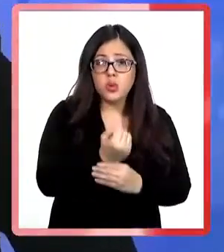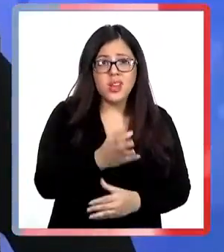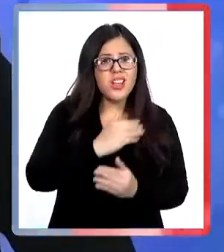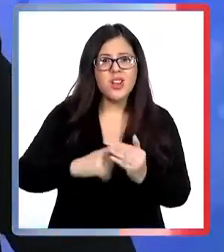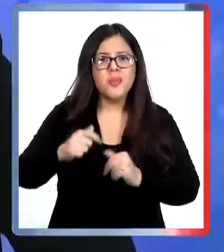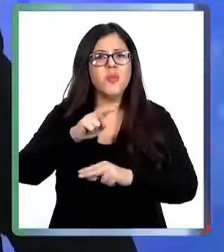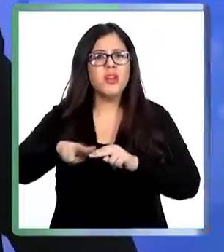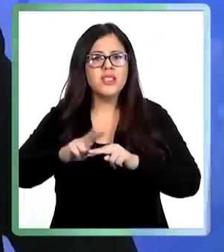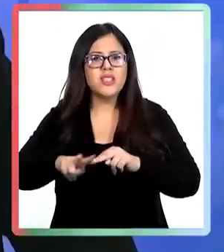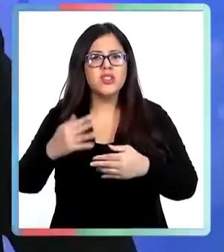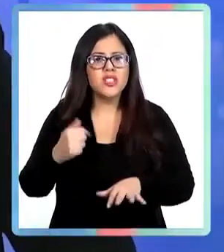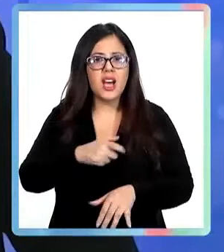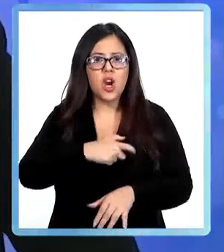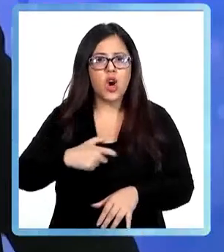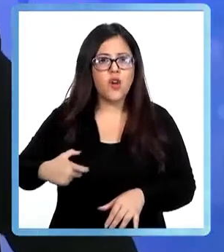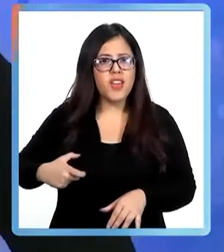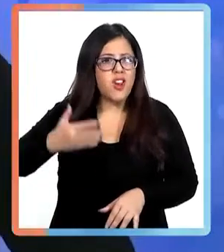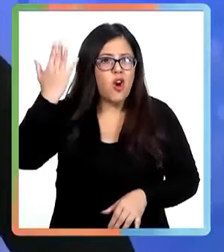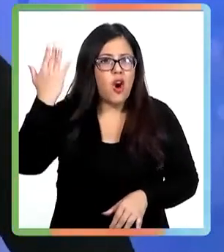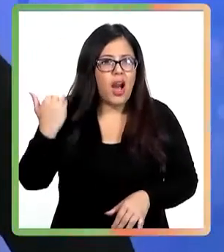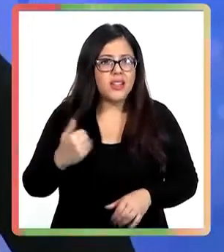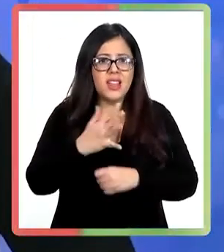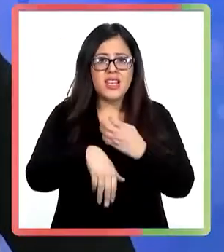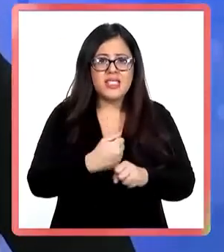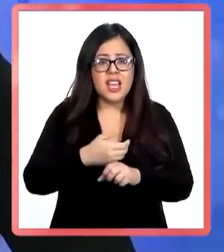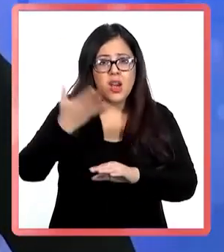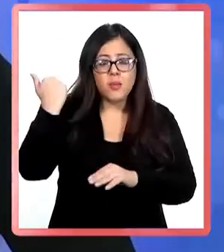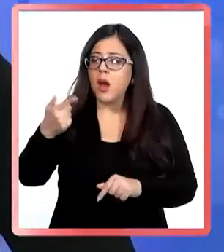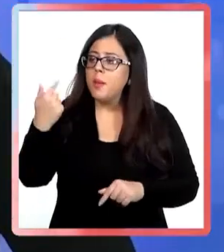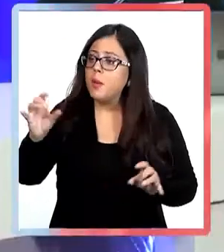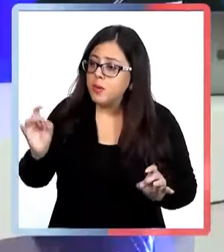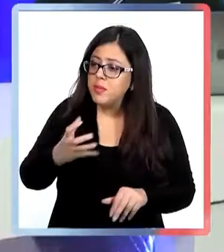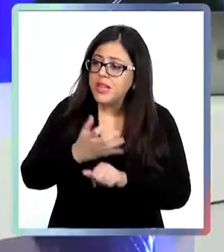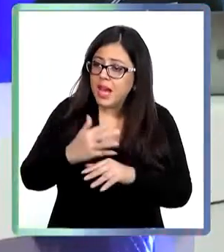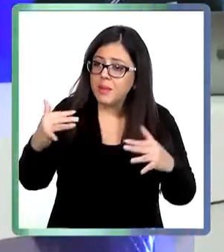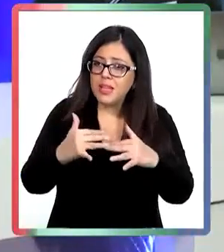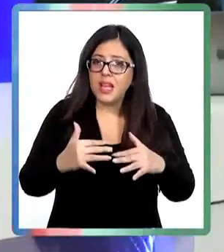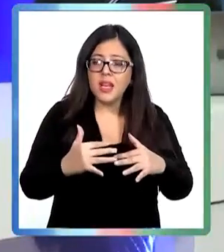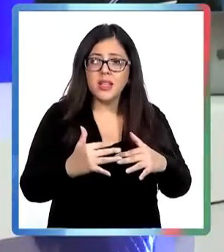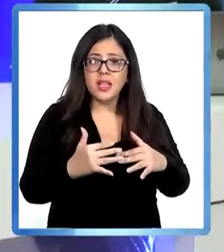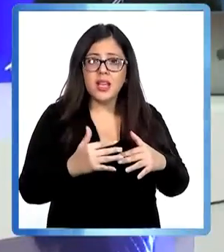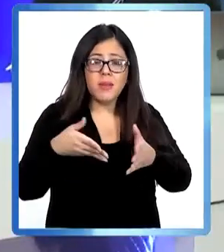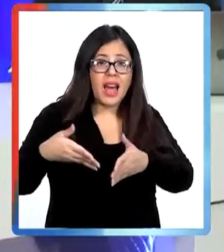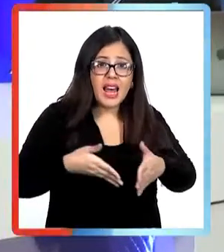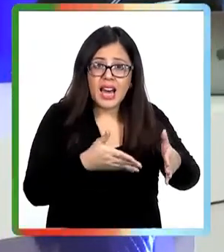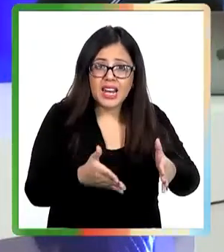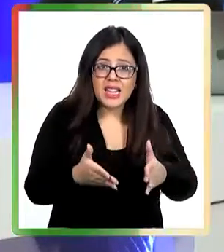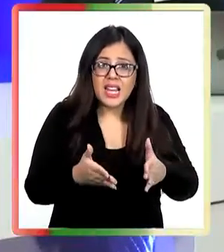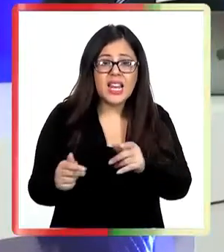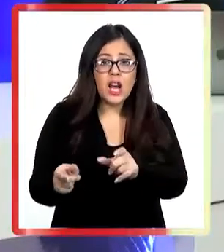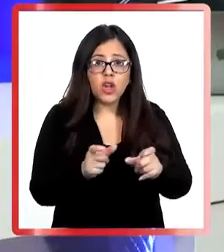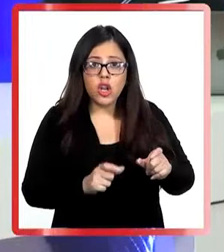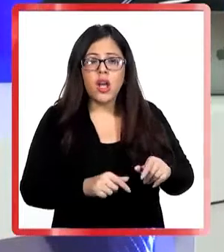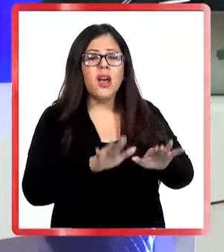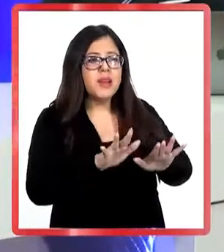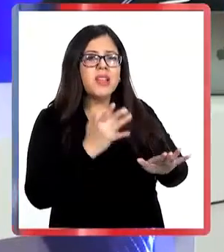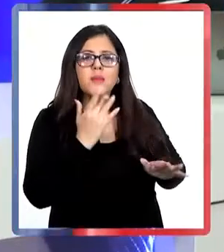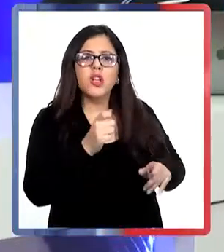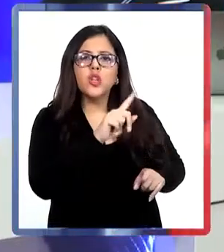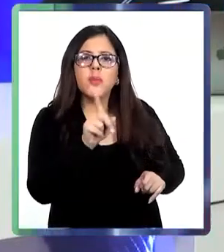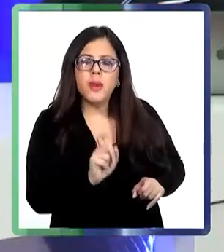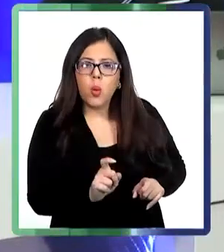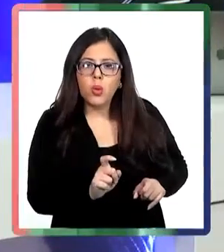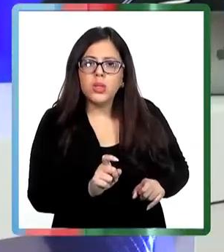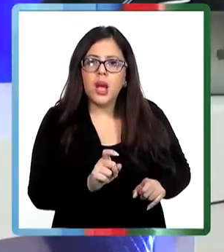mismo que hicieron los gobiernos durante los últimos 15 años. Pero van a salir los militares, por ejemplo, Patricio, a las carreteras, Patricio, a controlar. Pero ¿por qué no me